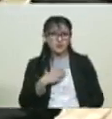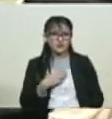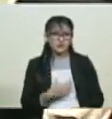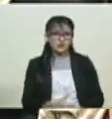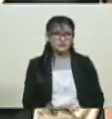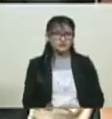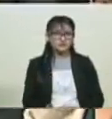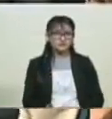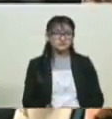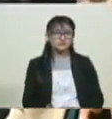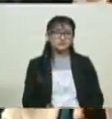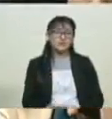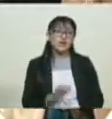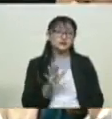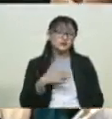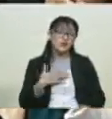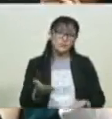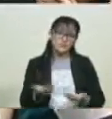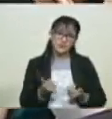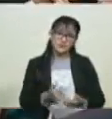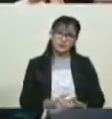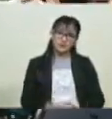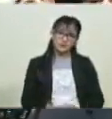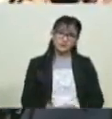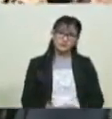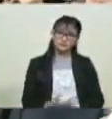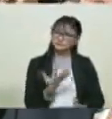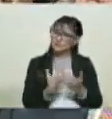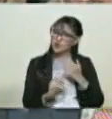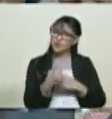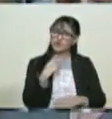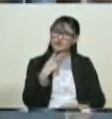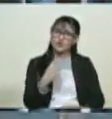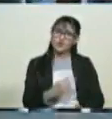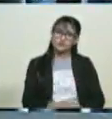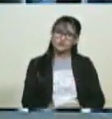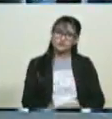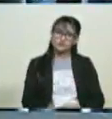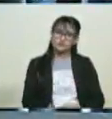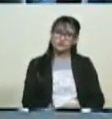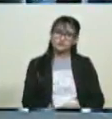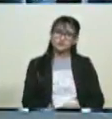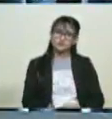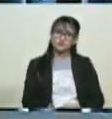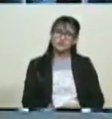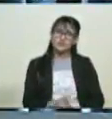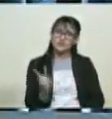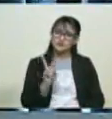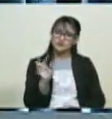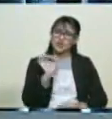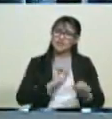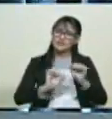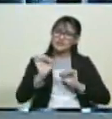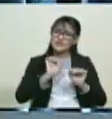y así lo pido y así lo creo una sola voz venezuela para defender los intereses de nuestro